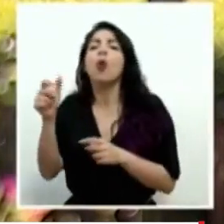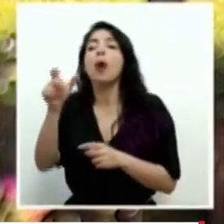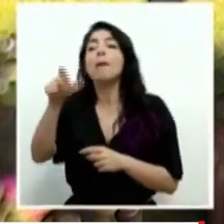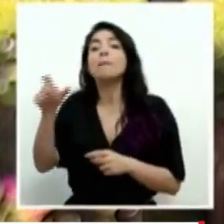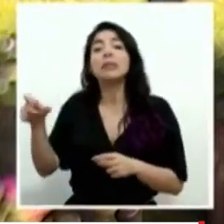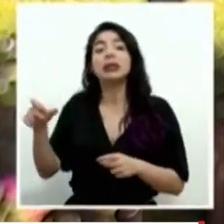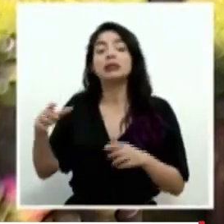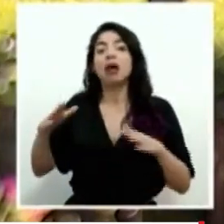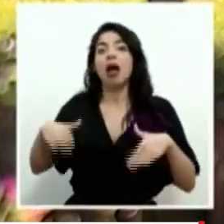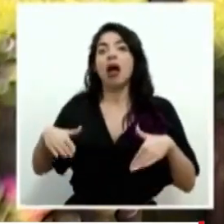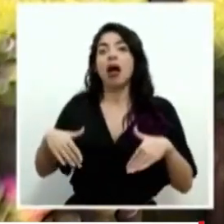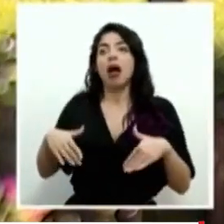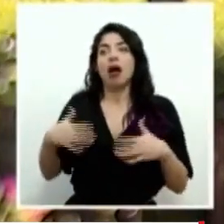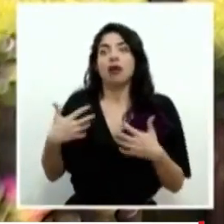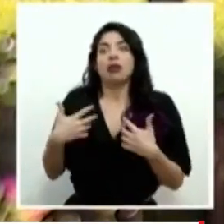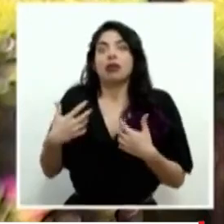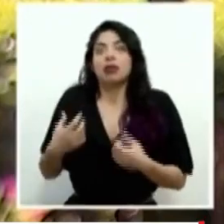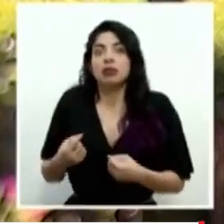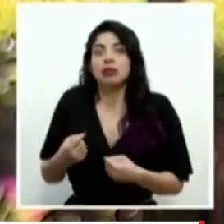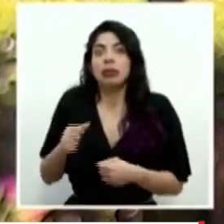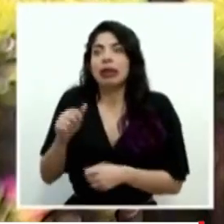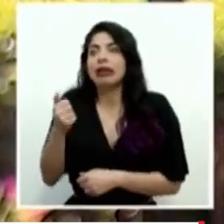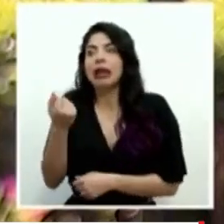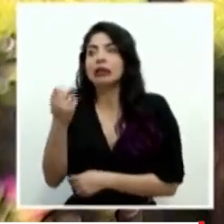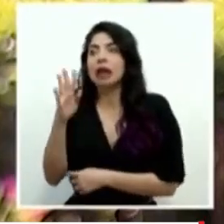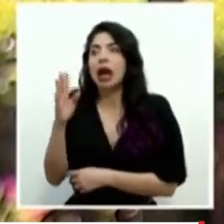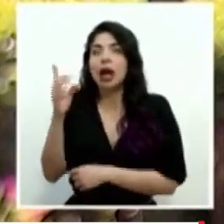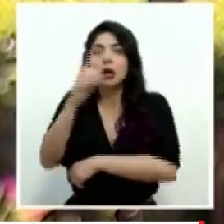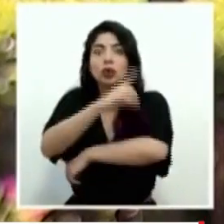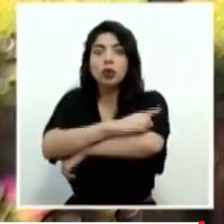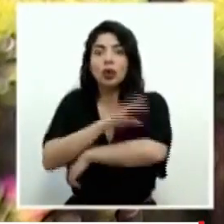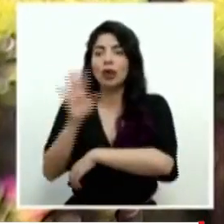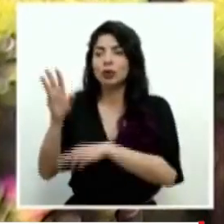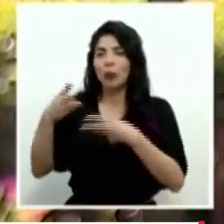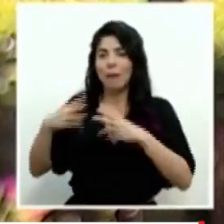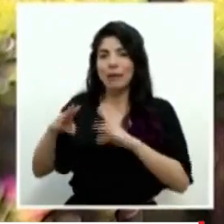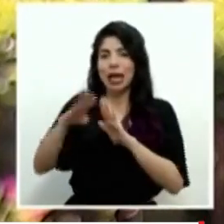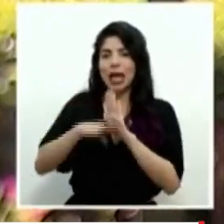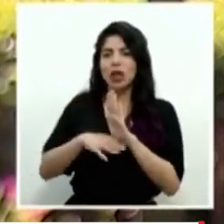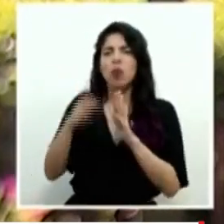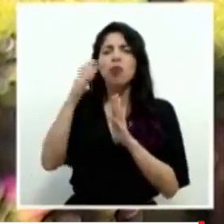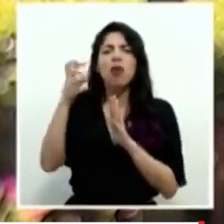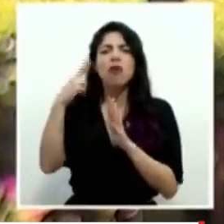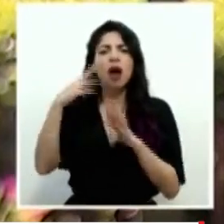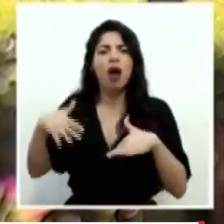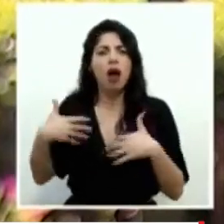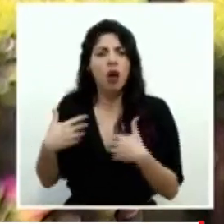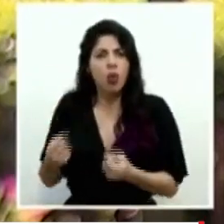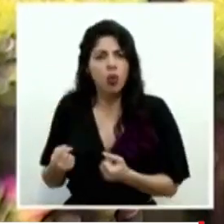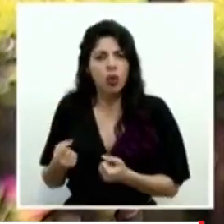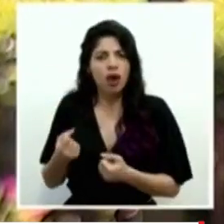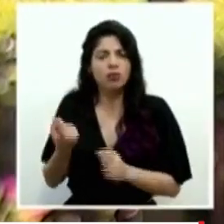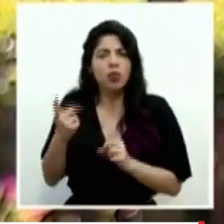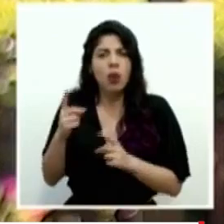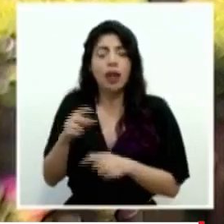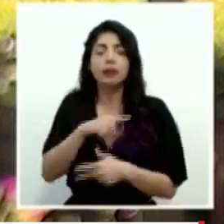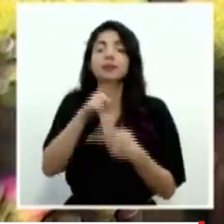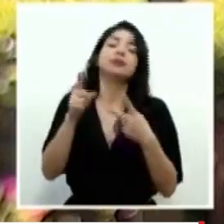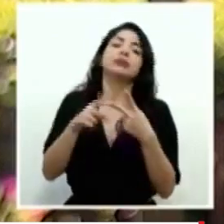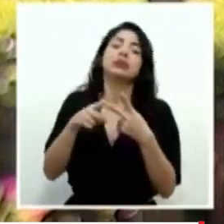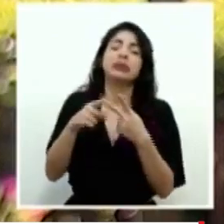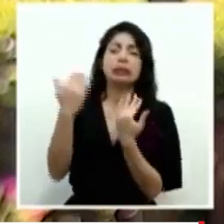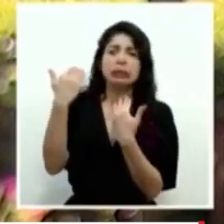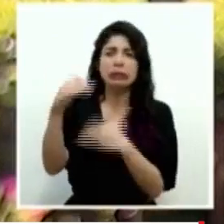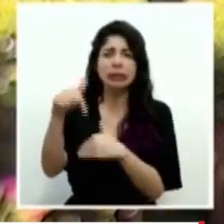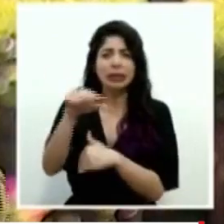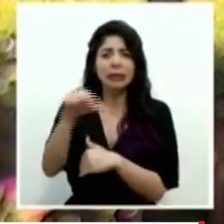en aquellos que no han podido ser declarados como recuperados a los 10 o a los 14 días, según la metodología que estamos trabajando? Y consultarle además, el martillo de esta semana